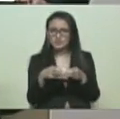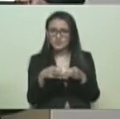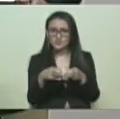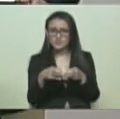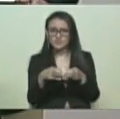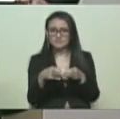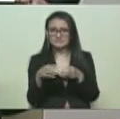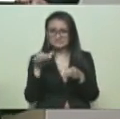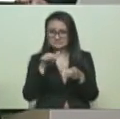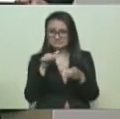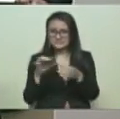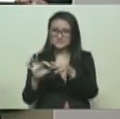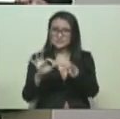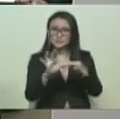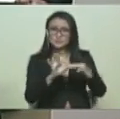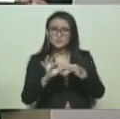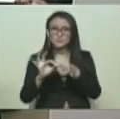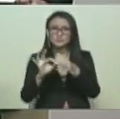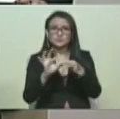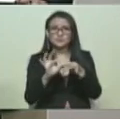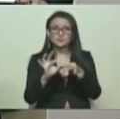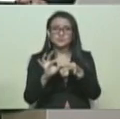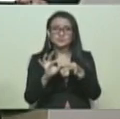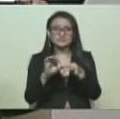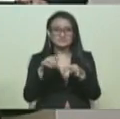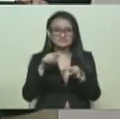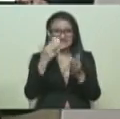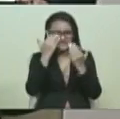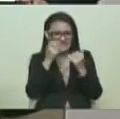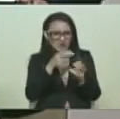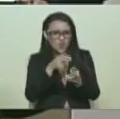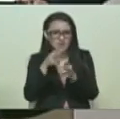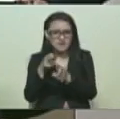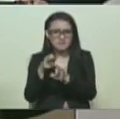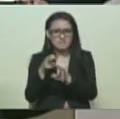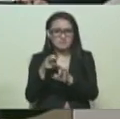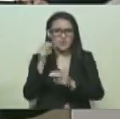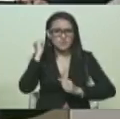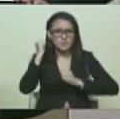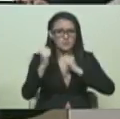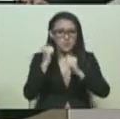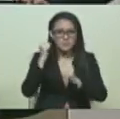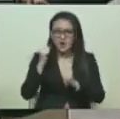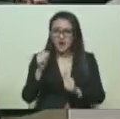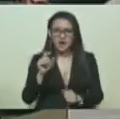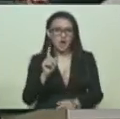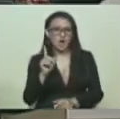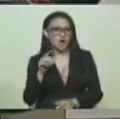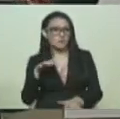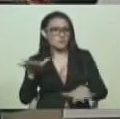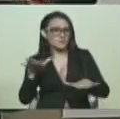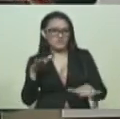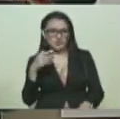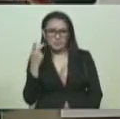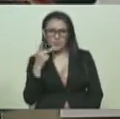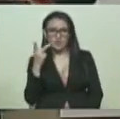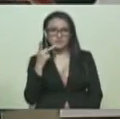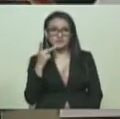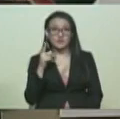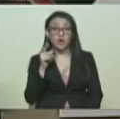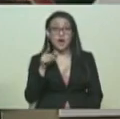más vinculada a organizaciones criminales y terroristas que a movimientos políticos, recluta